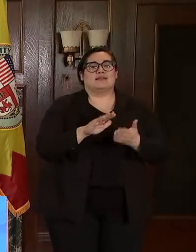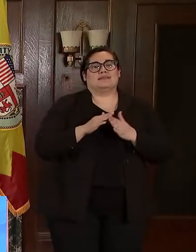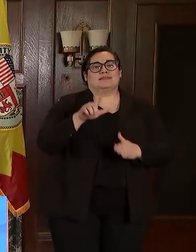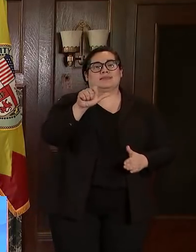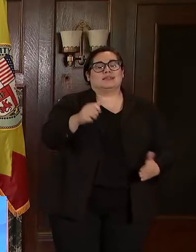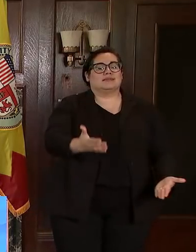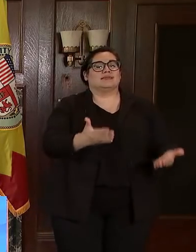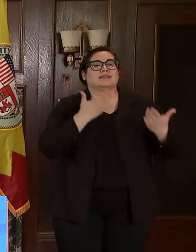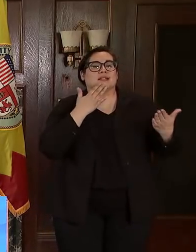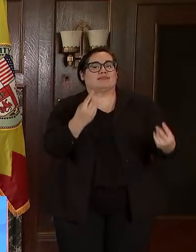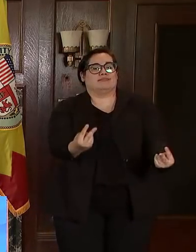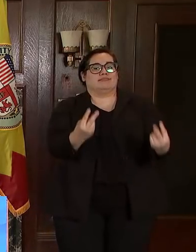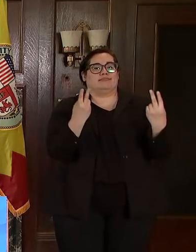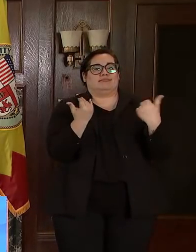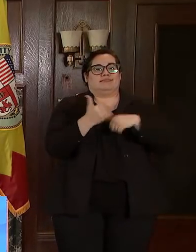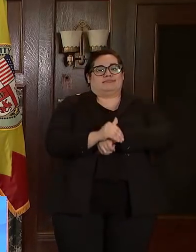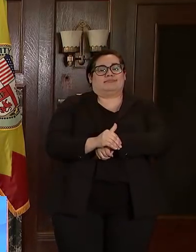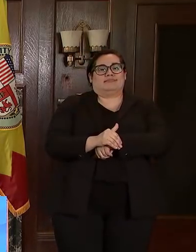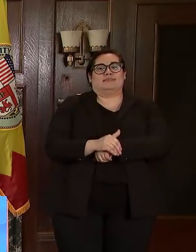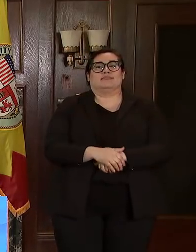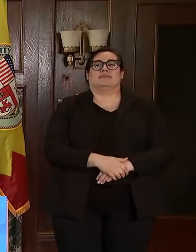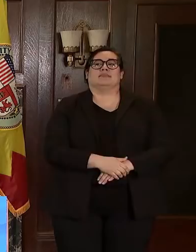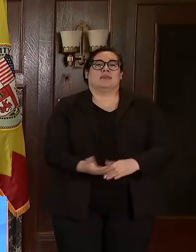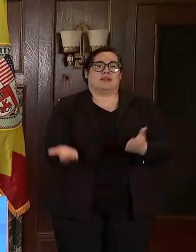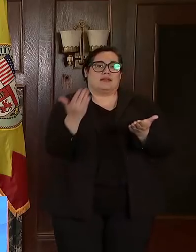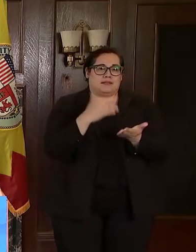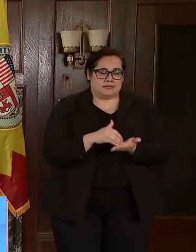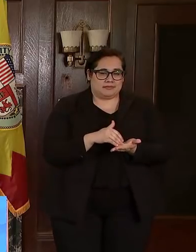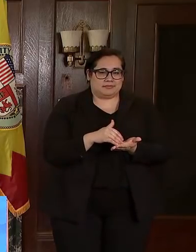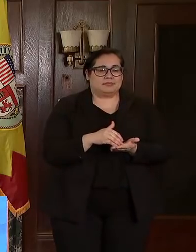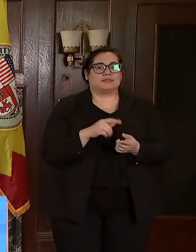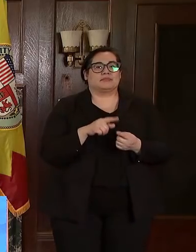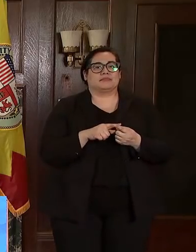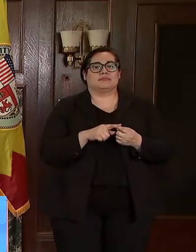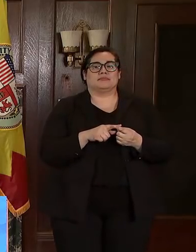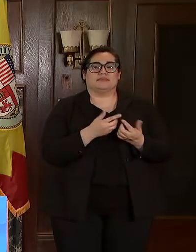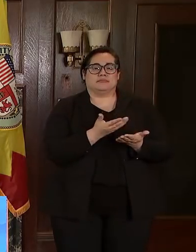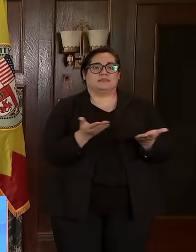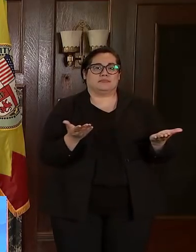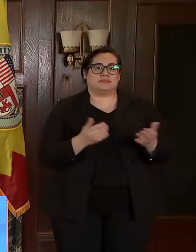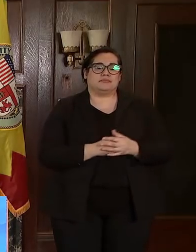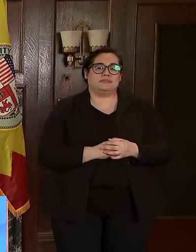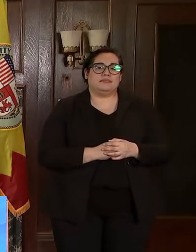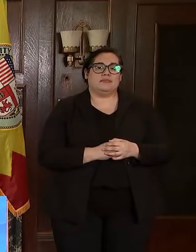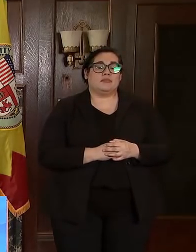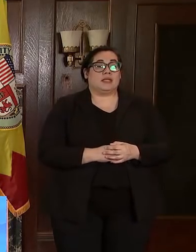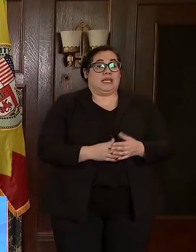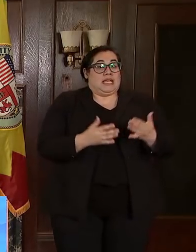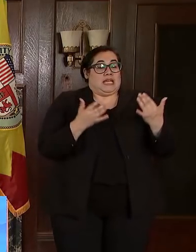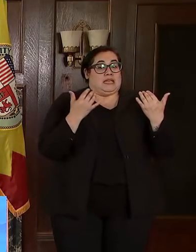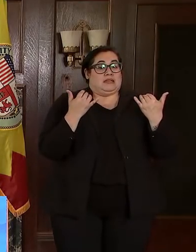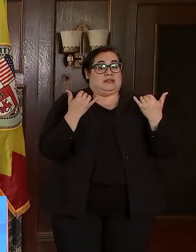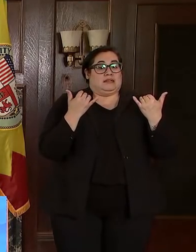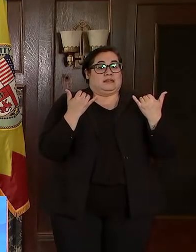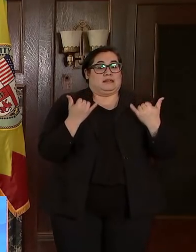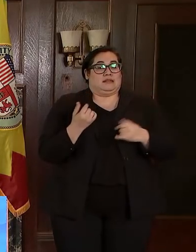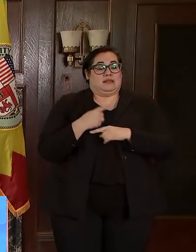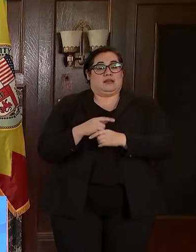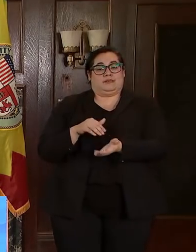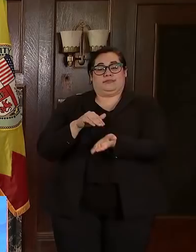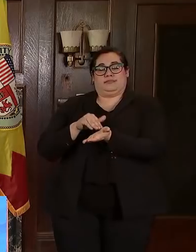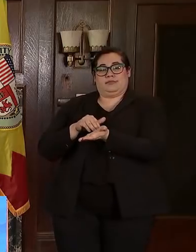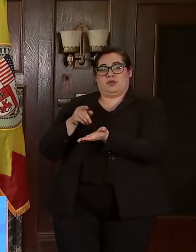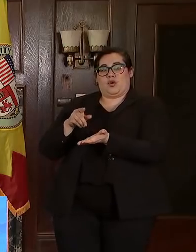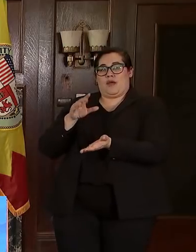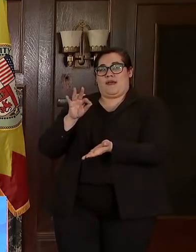Ángeles, y gracias por venir otra vez al ayuntamiento. Hoy la doctora